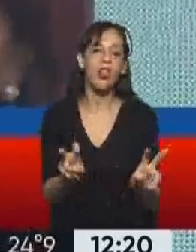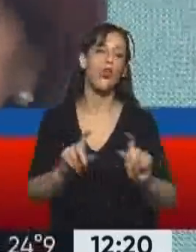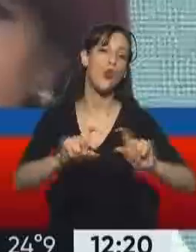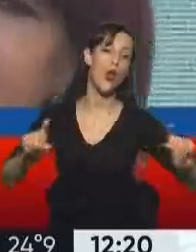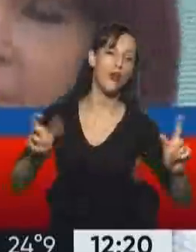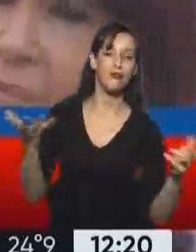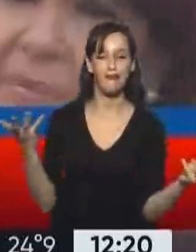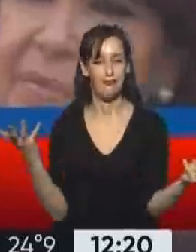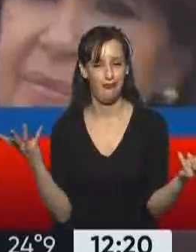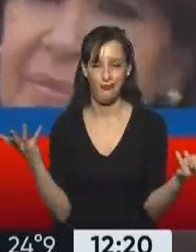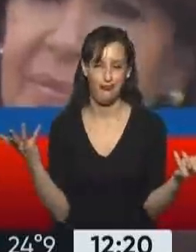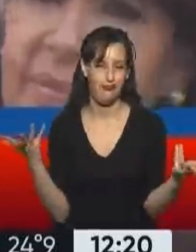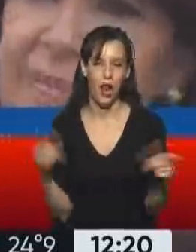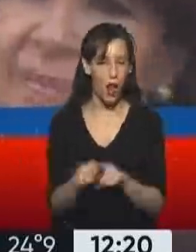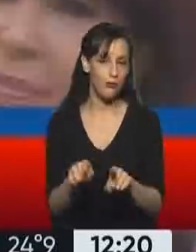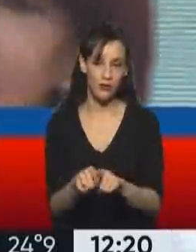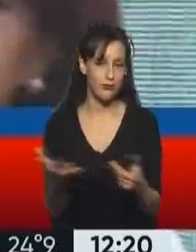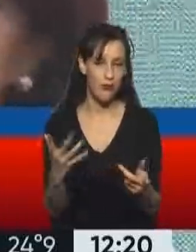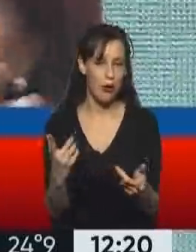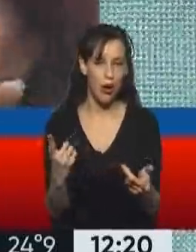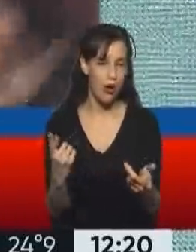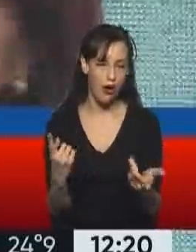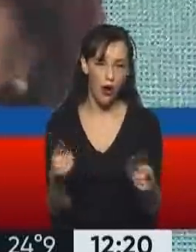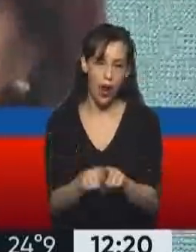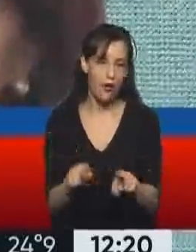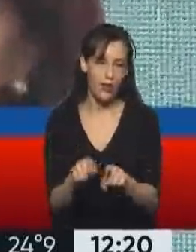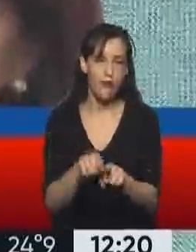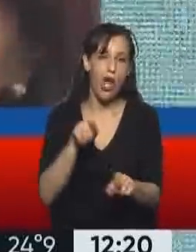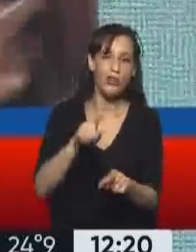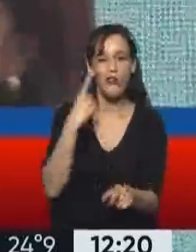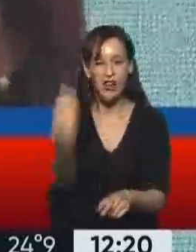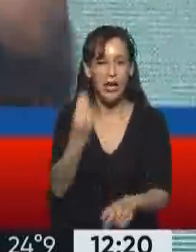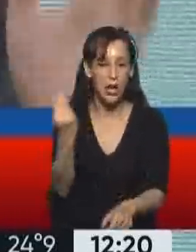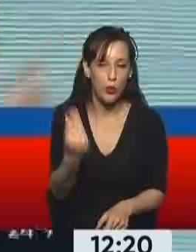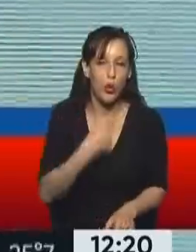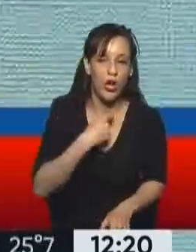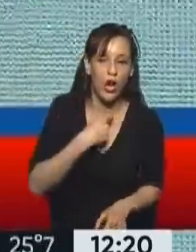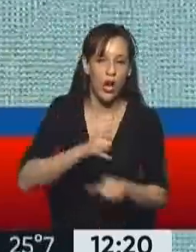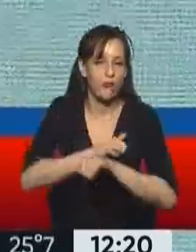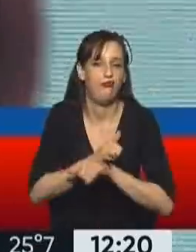unos parlantes. Nosotros vamos con un parlantito chiquitito y ellos tienen una pared de sonido